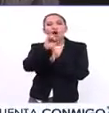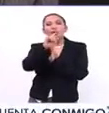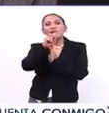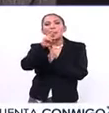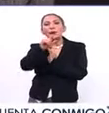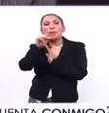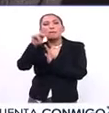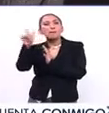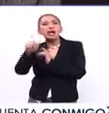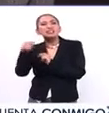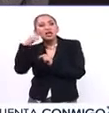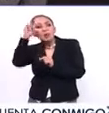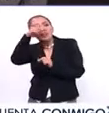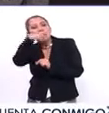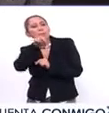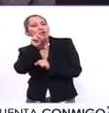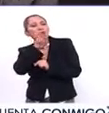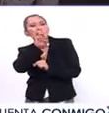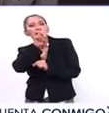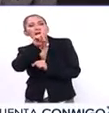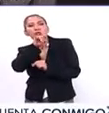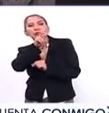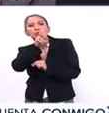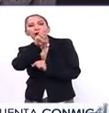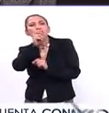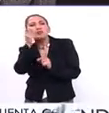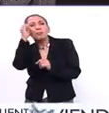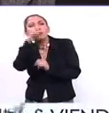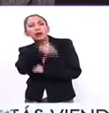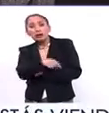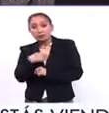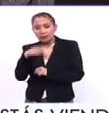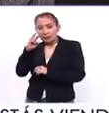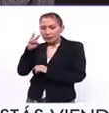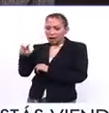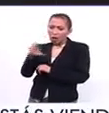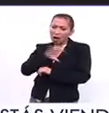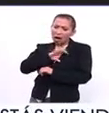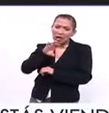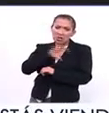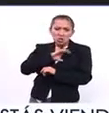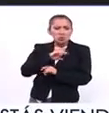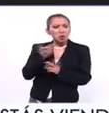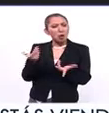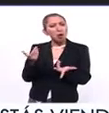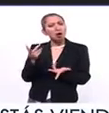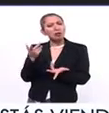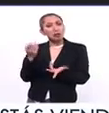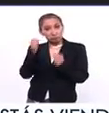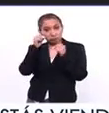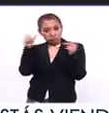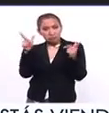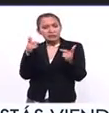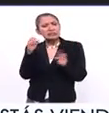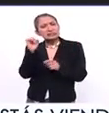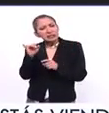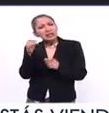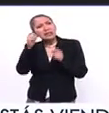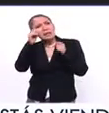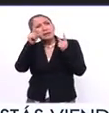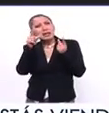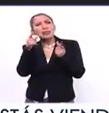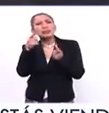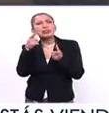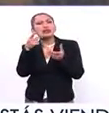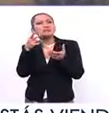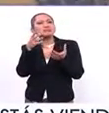a Remedios Varo, según lo que tú le has leído? Bueno, yo creo que la veía con cariño. ¿Con admiración? No sé si con